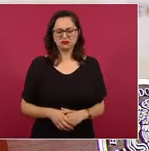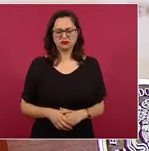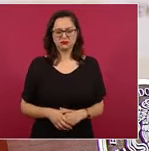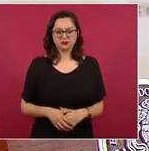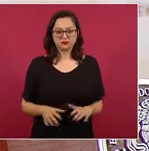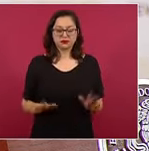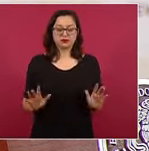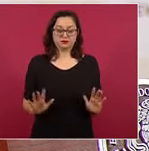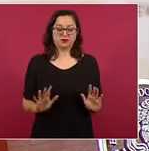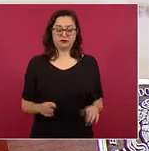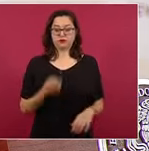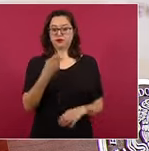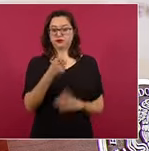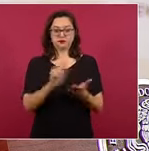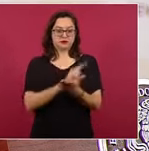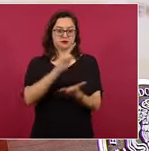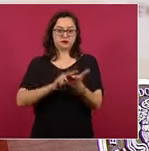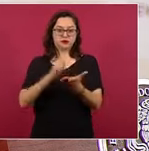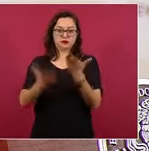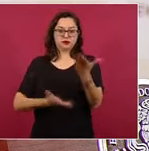esa es la reforma,